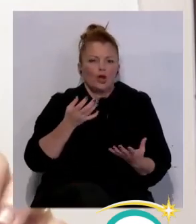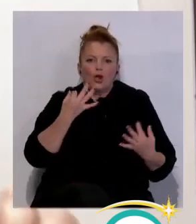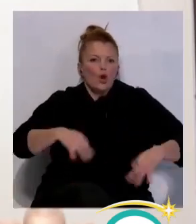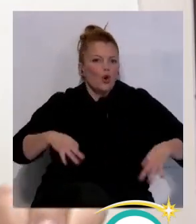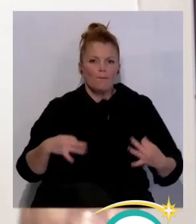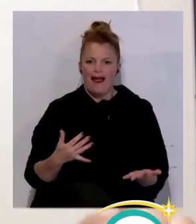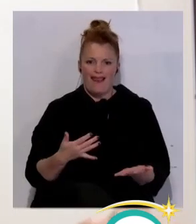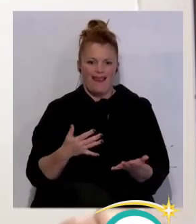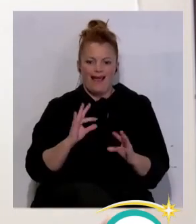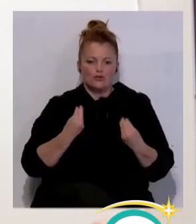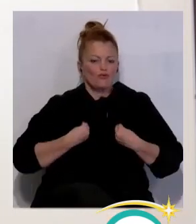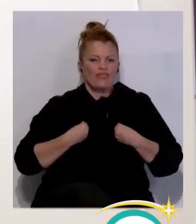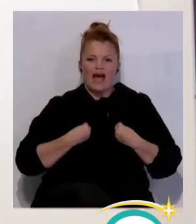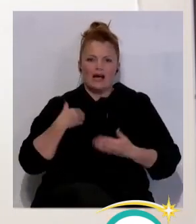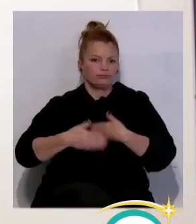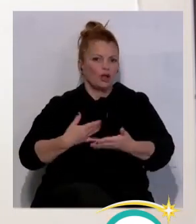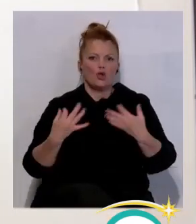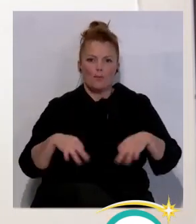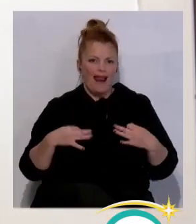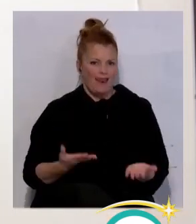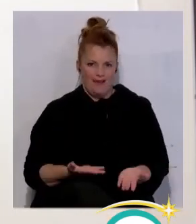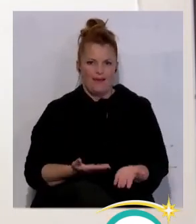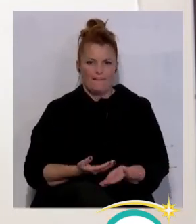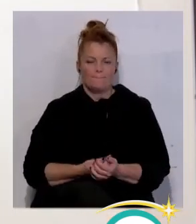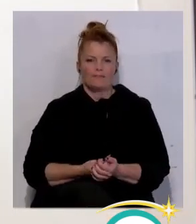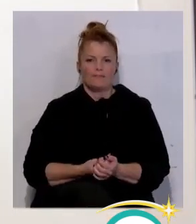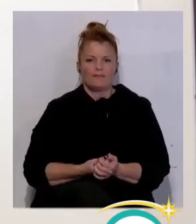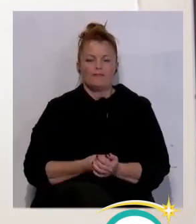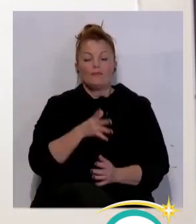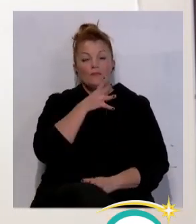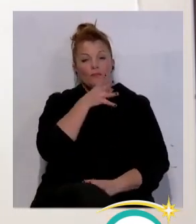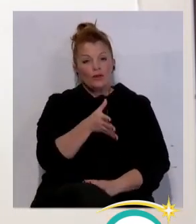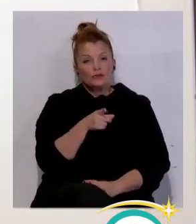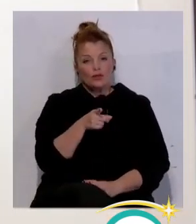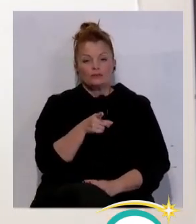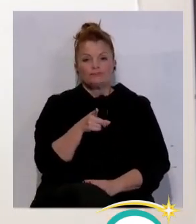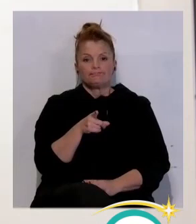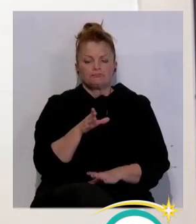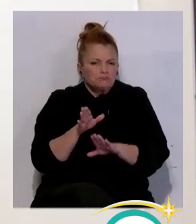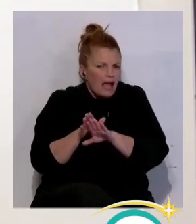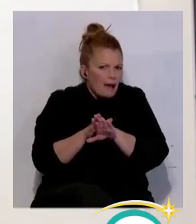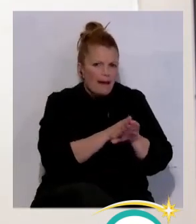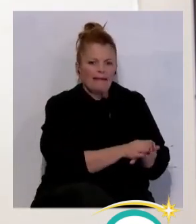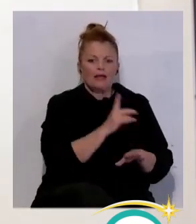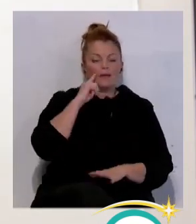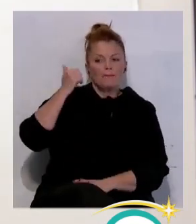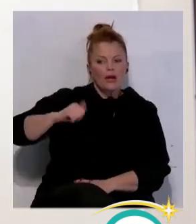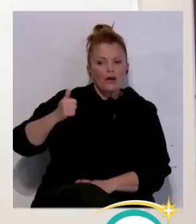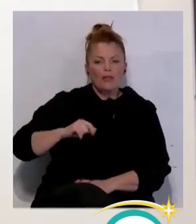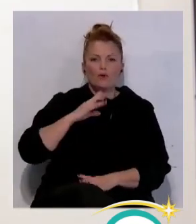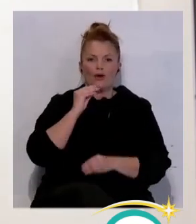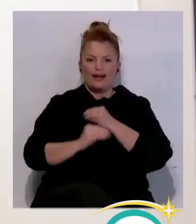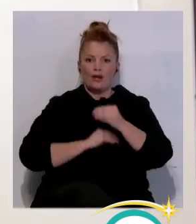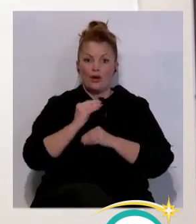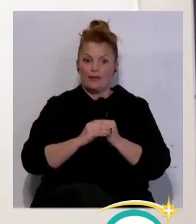más cercano a su normalidad. Por ello, aparte de la valoración que realiza